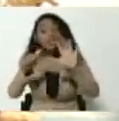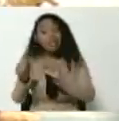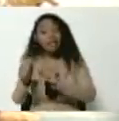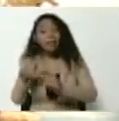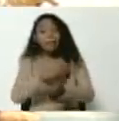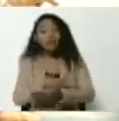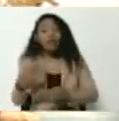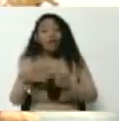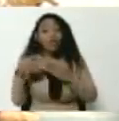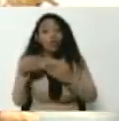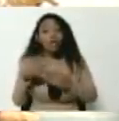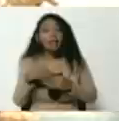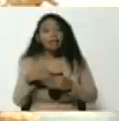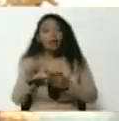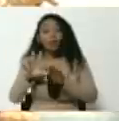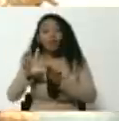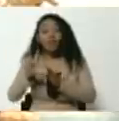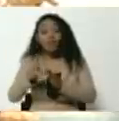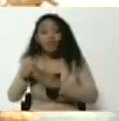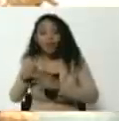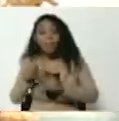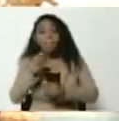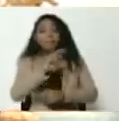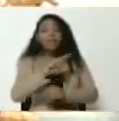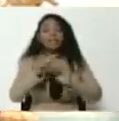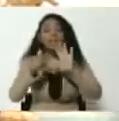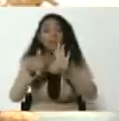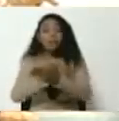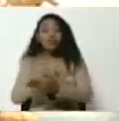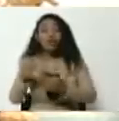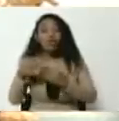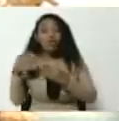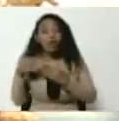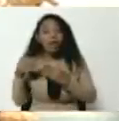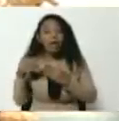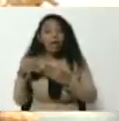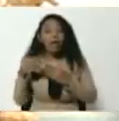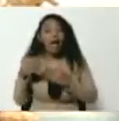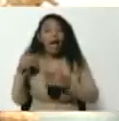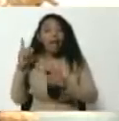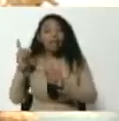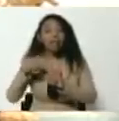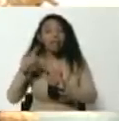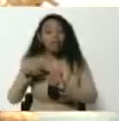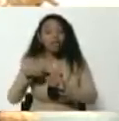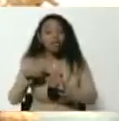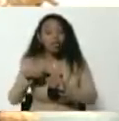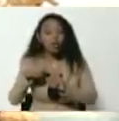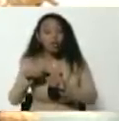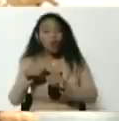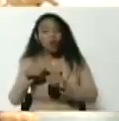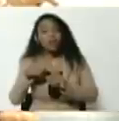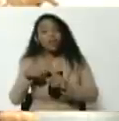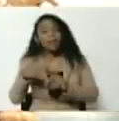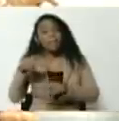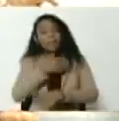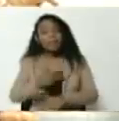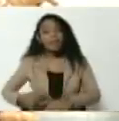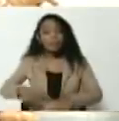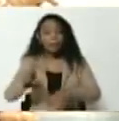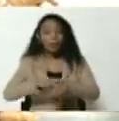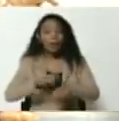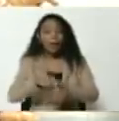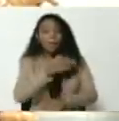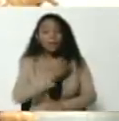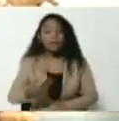dólares, sacan 26 millones de dólares para pagarle al tío del presidente de Paraguay, al presidente